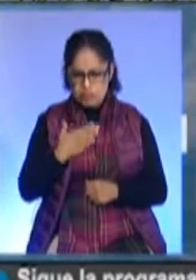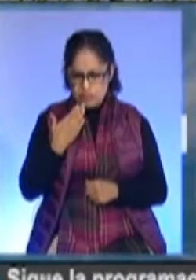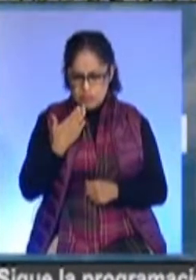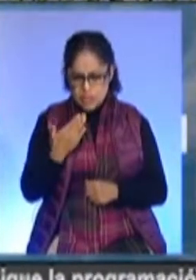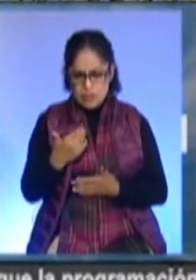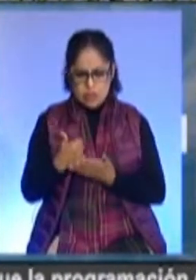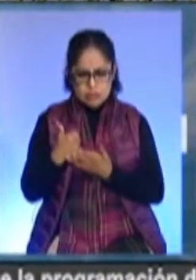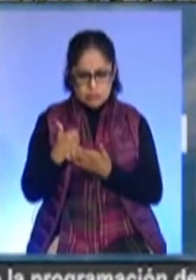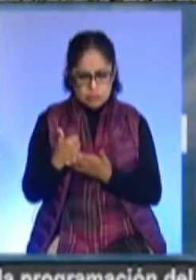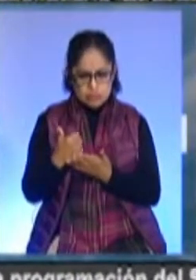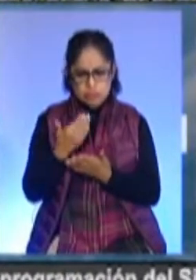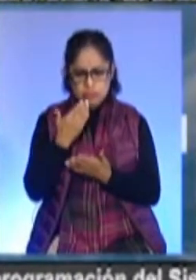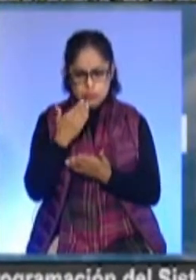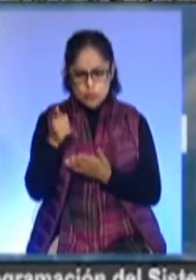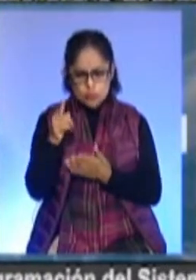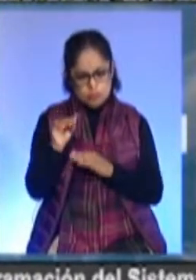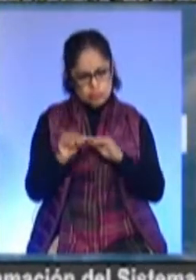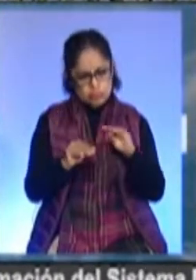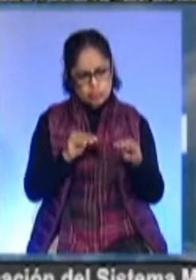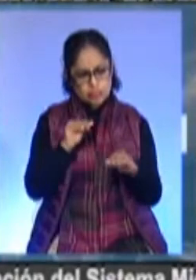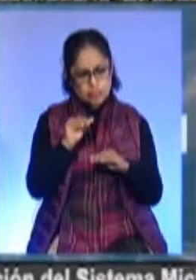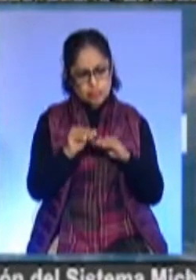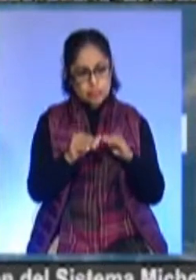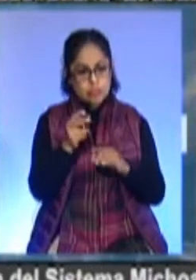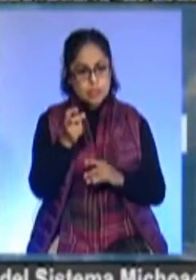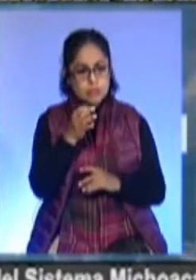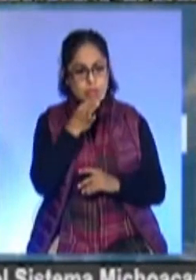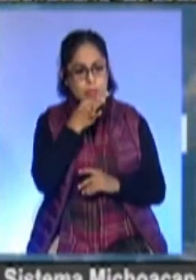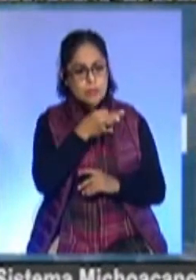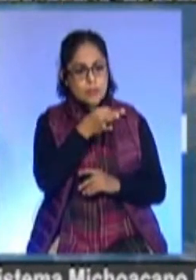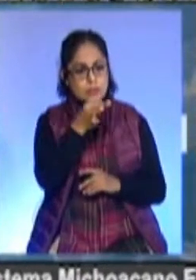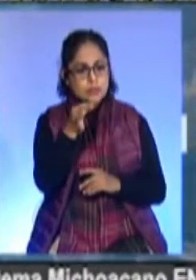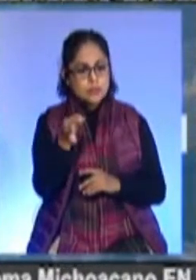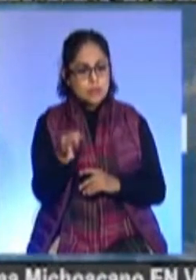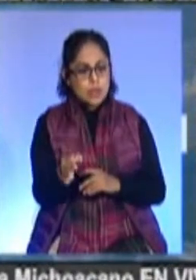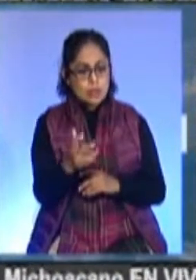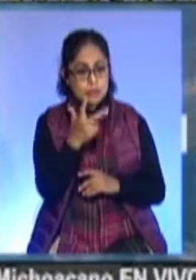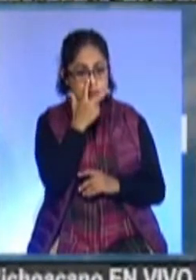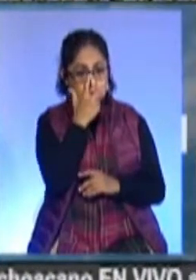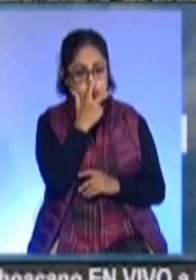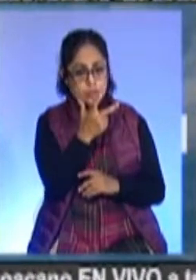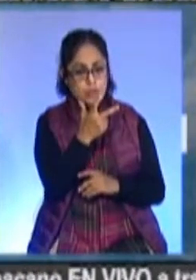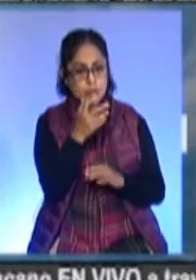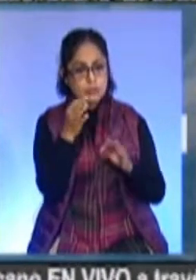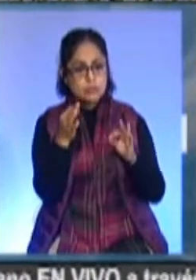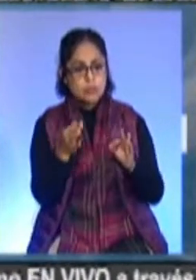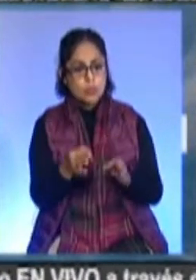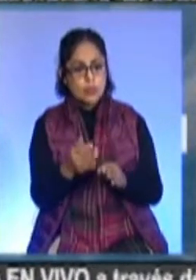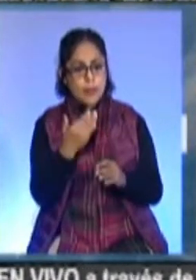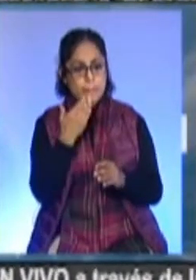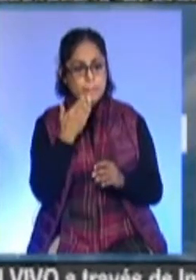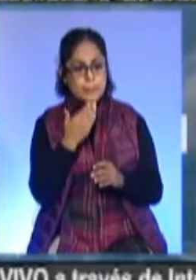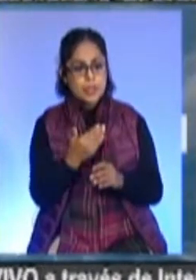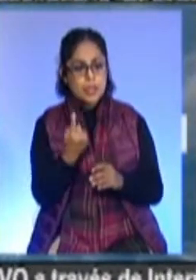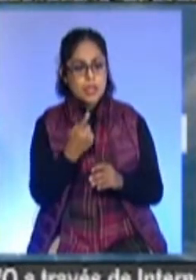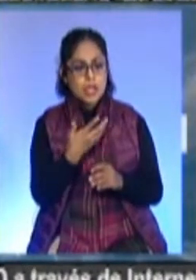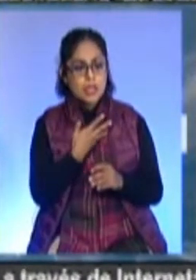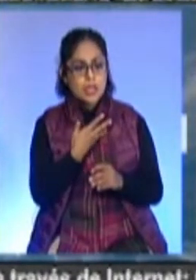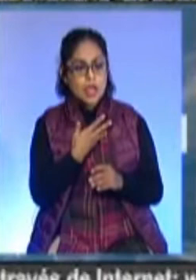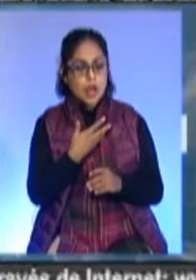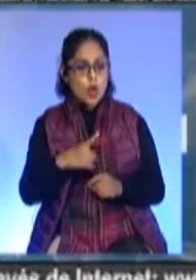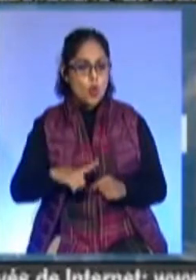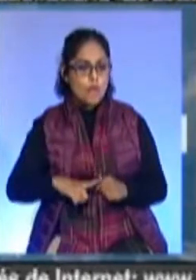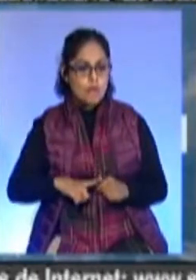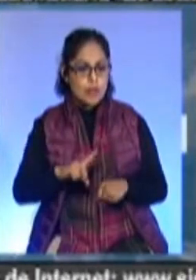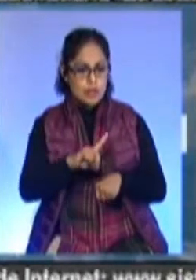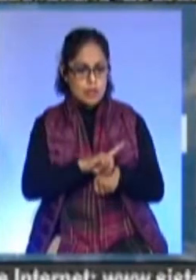definirla y rediseñarla. Fue un mensaje con muchísima certeza, creo yo, en esta participación que tuvo el gobernador el